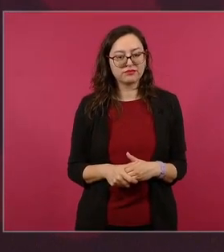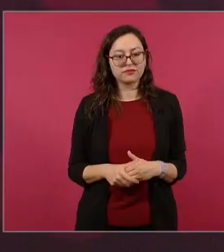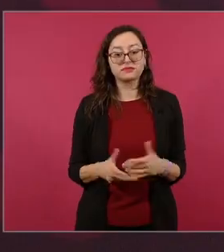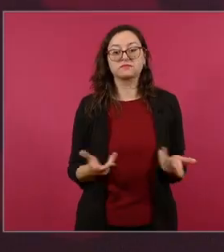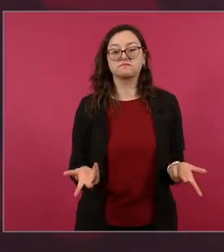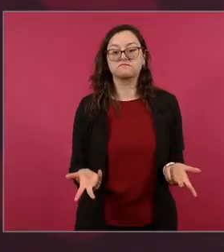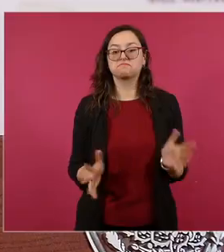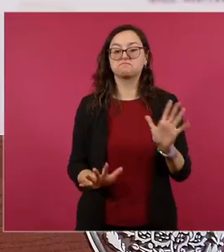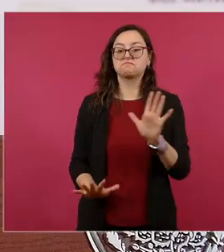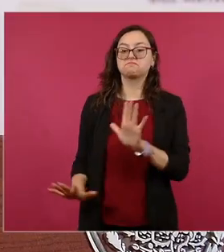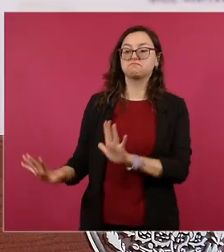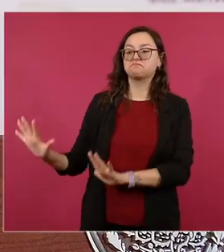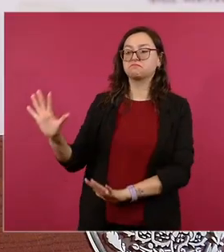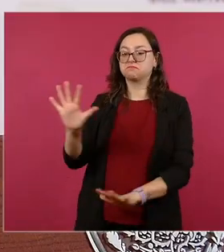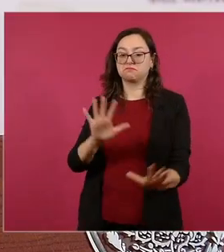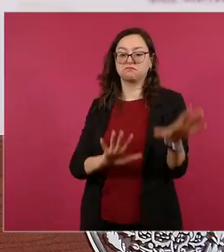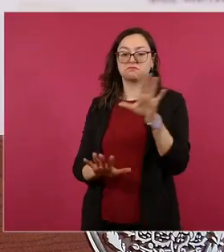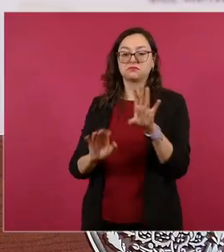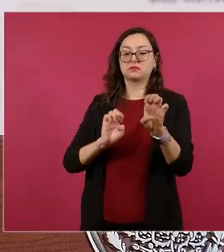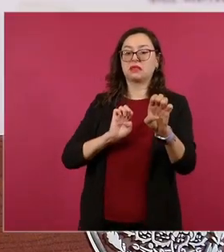para engañar y manipular?